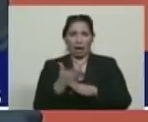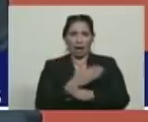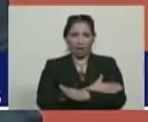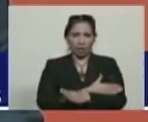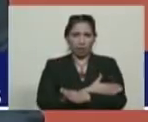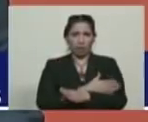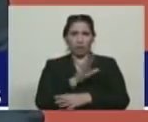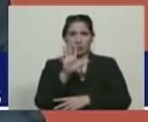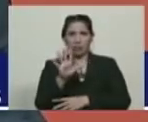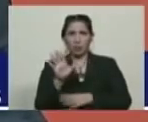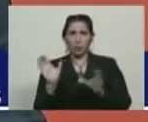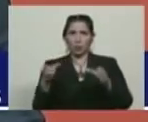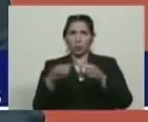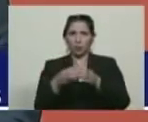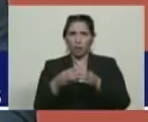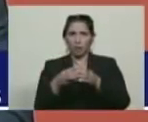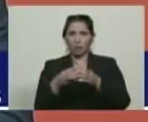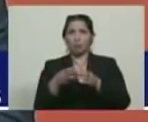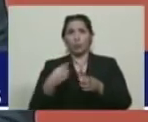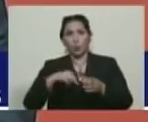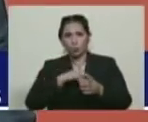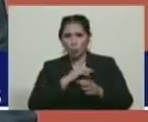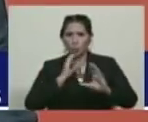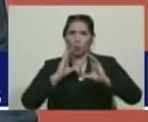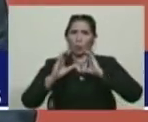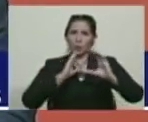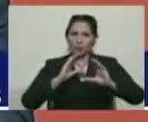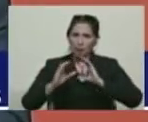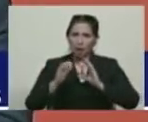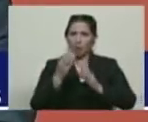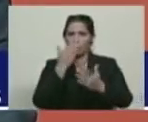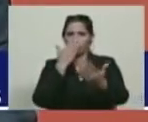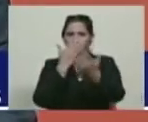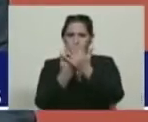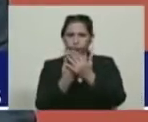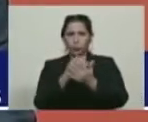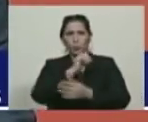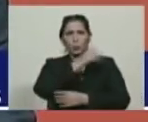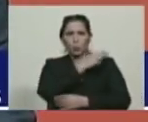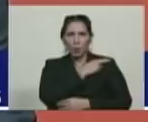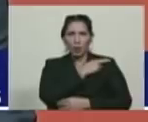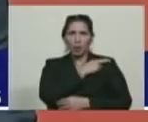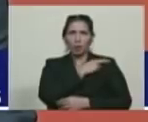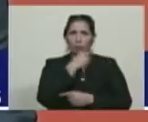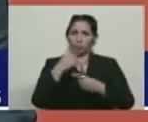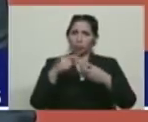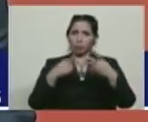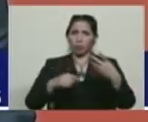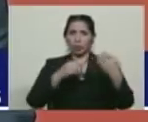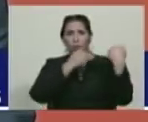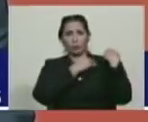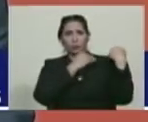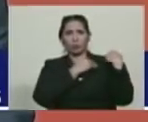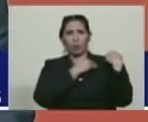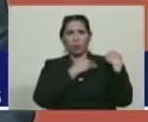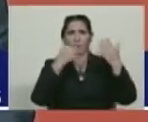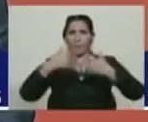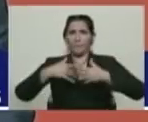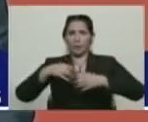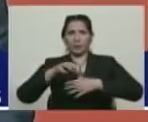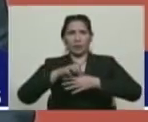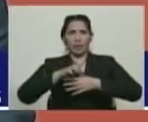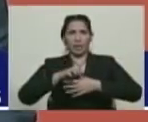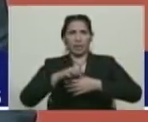conversamos personalmente con cada dueño con cada operador de estos mataderos para tratar de